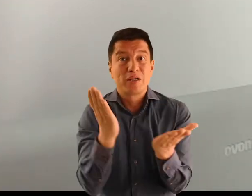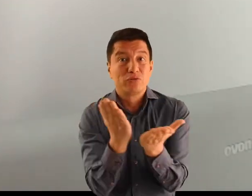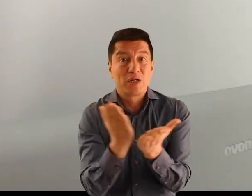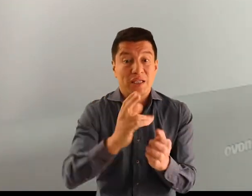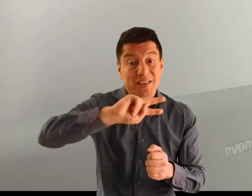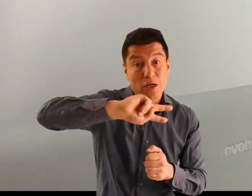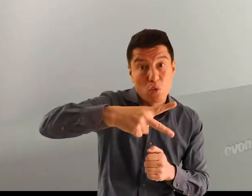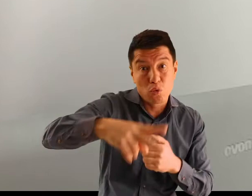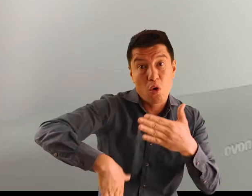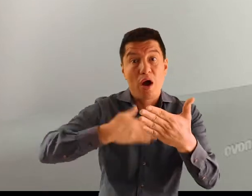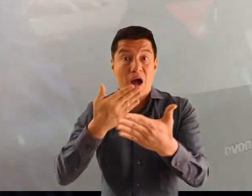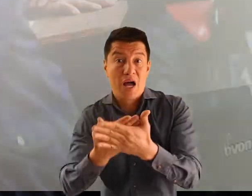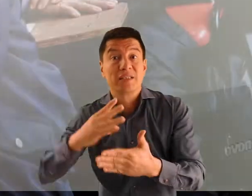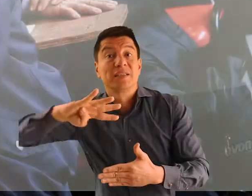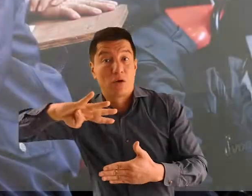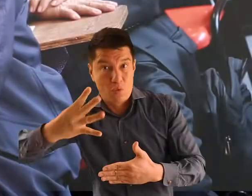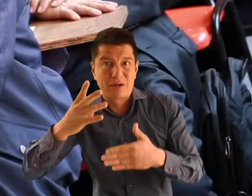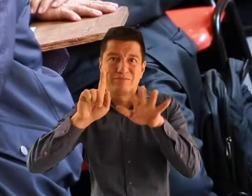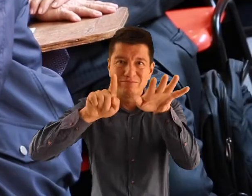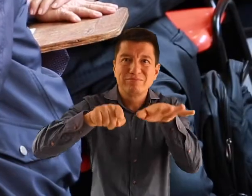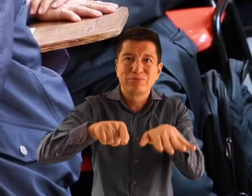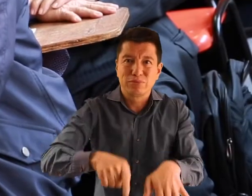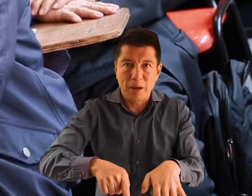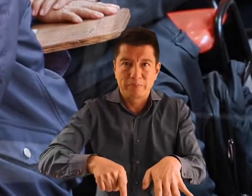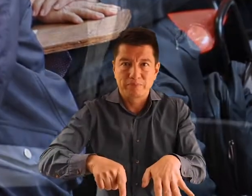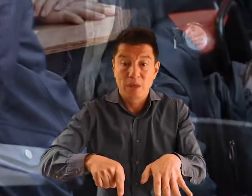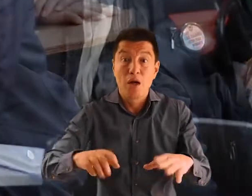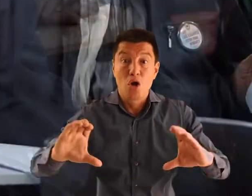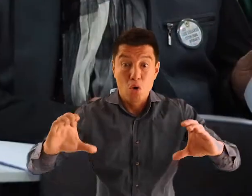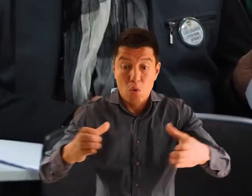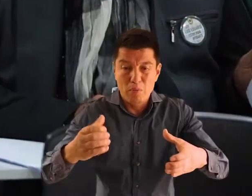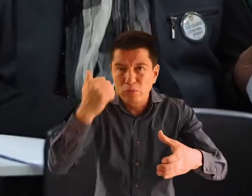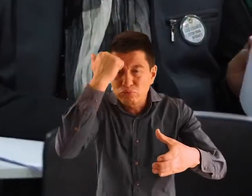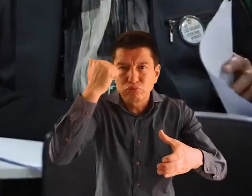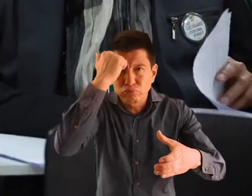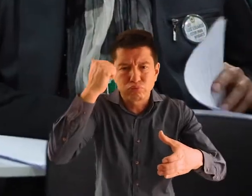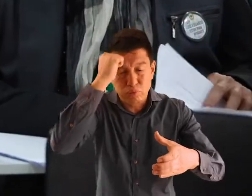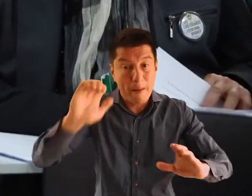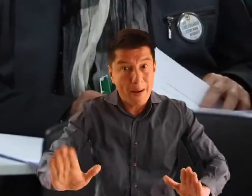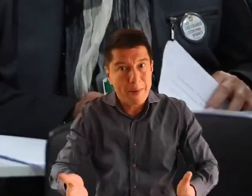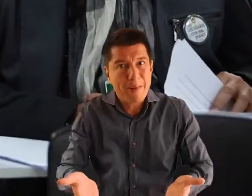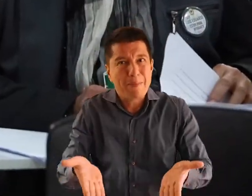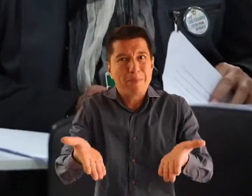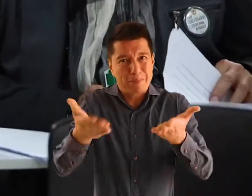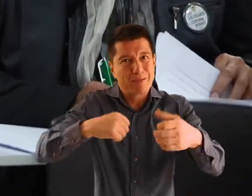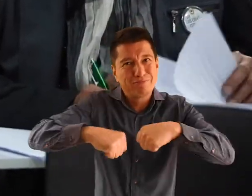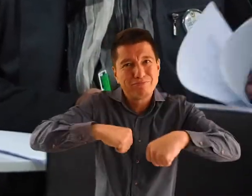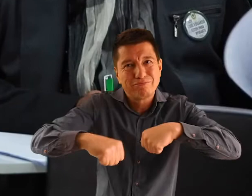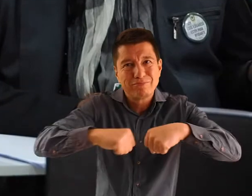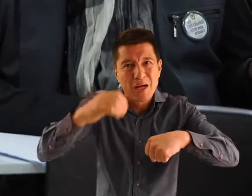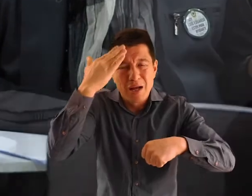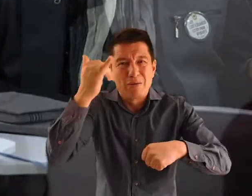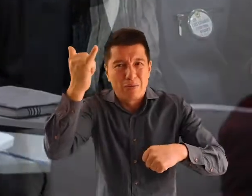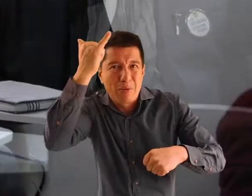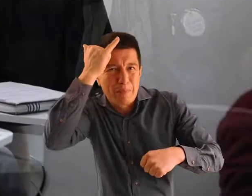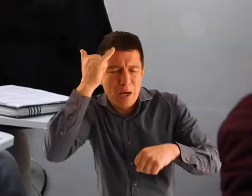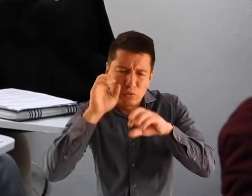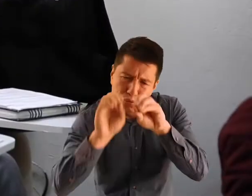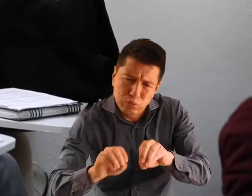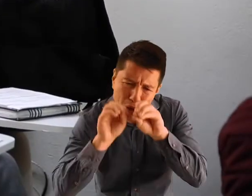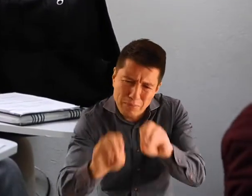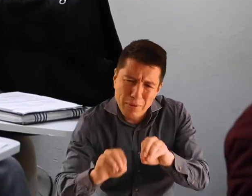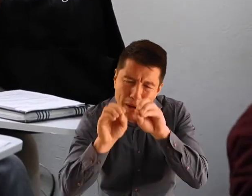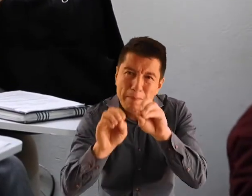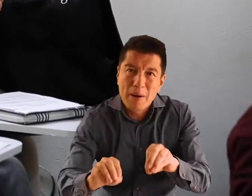semestre. Para mejorar las actividades académicas, los docentes se capacitaron en TIC y en la Escuela de Información con